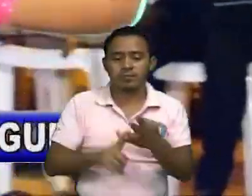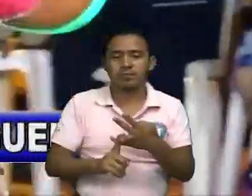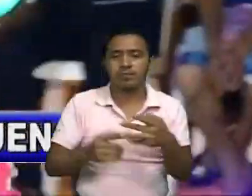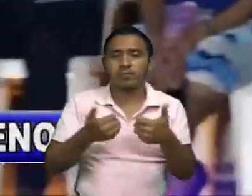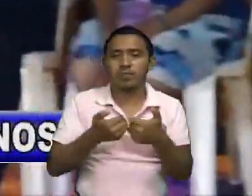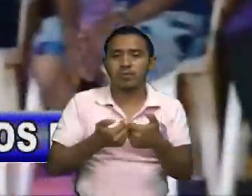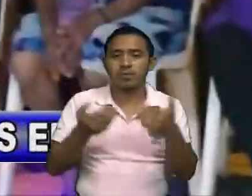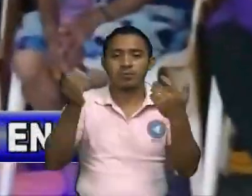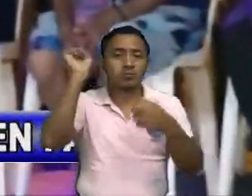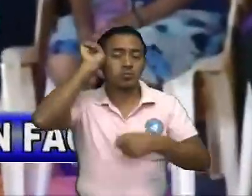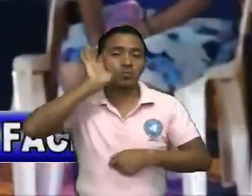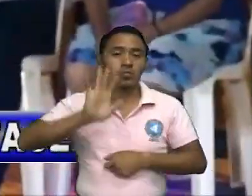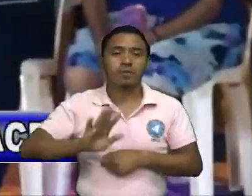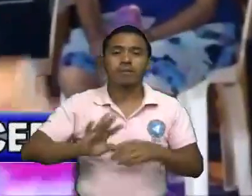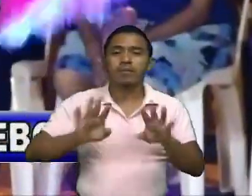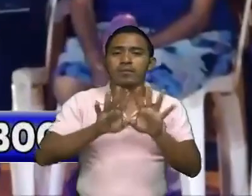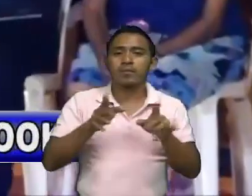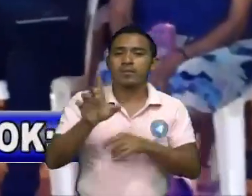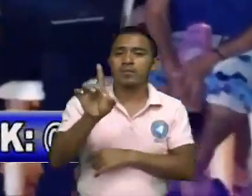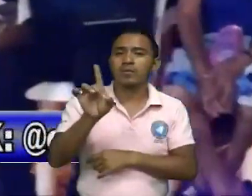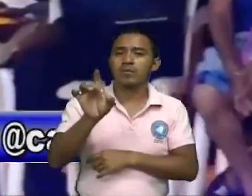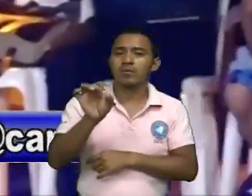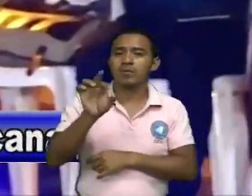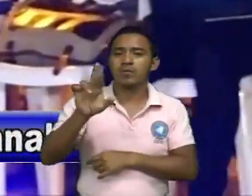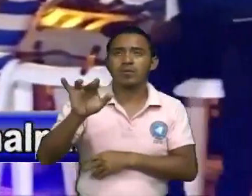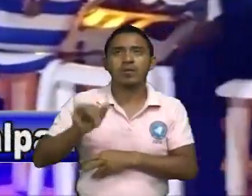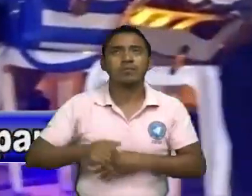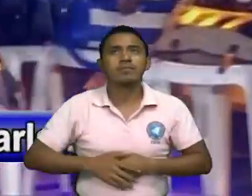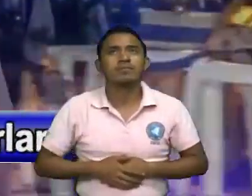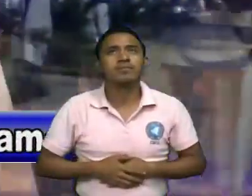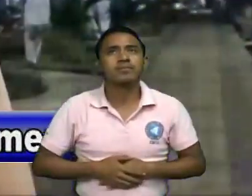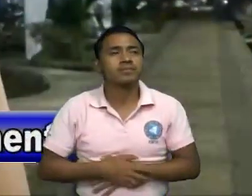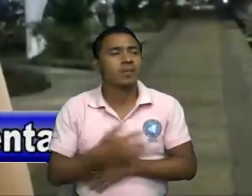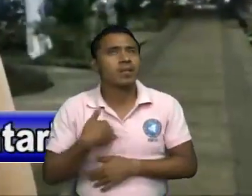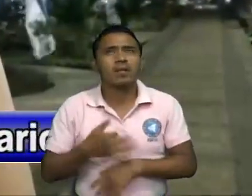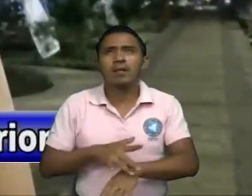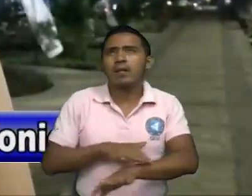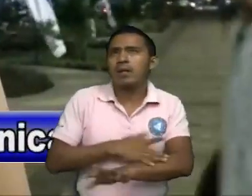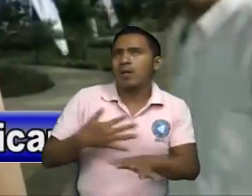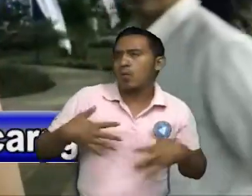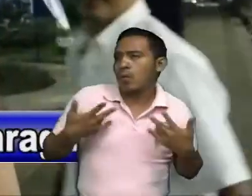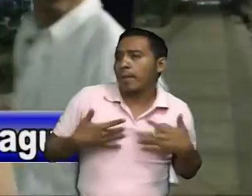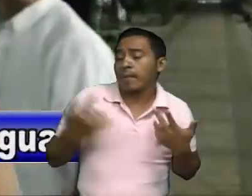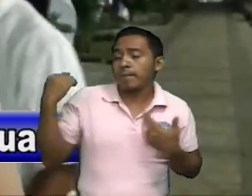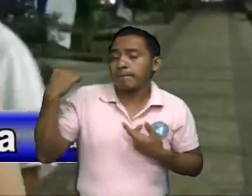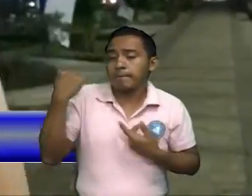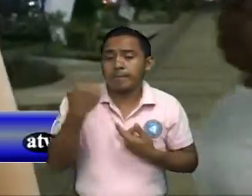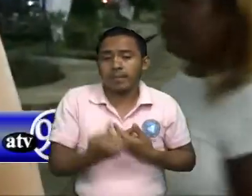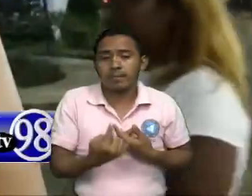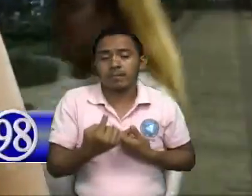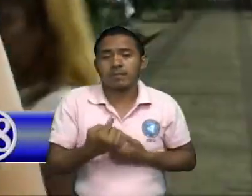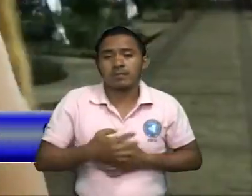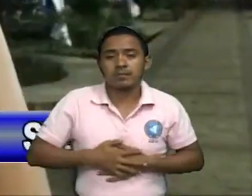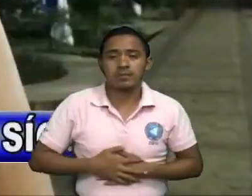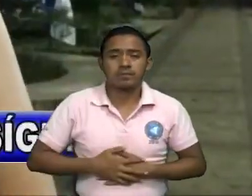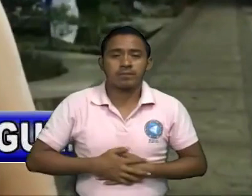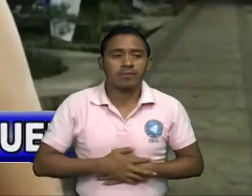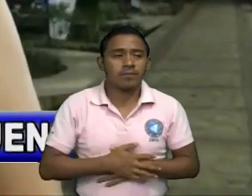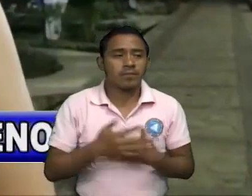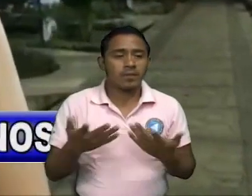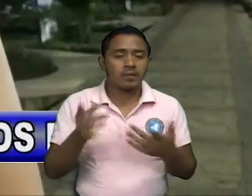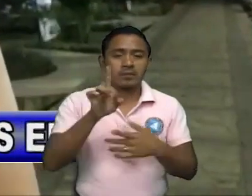la novia del turismo, la señorita Dolia Patricia Requena. Alegría y júbilo de todos los masayas de venir a celebrar nuestro